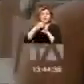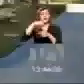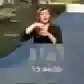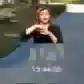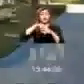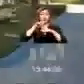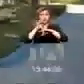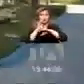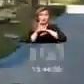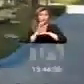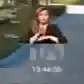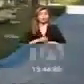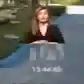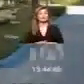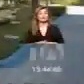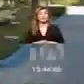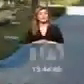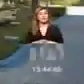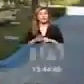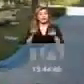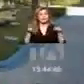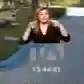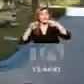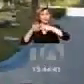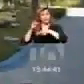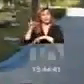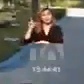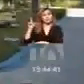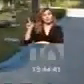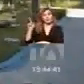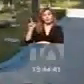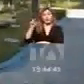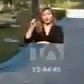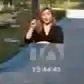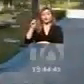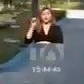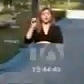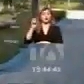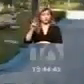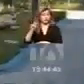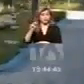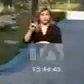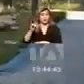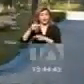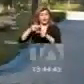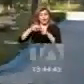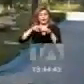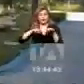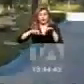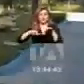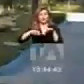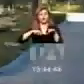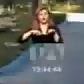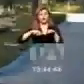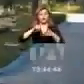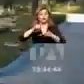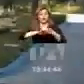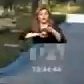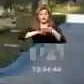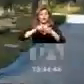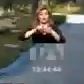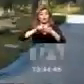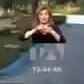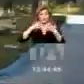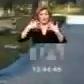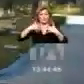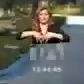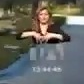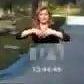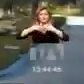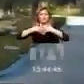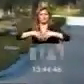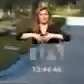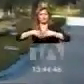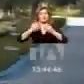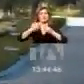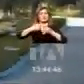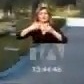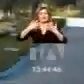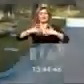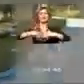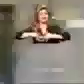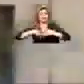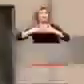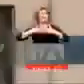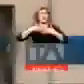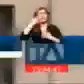país. Uno de estos departamentos en Sunny Beach pertenece al ex coordinador de contratos de la refinería de Esmeraldas, Marcelo